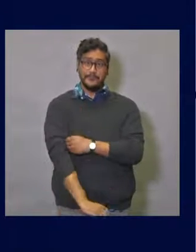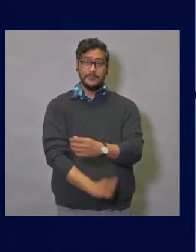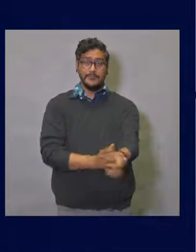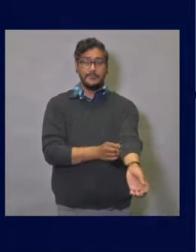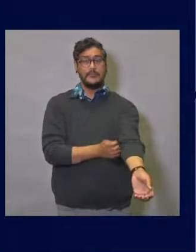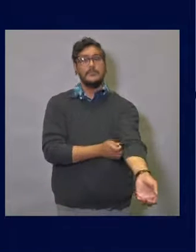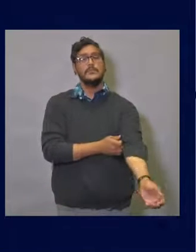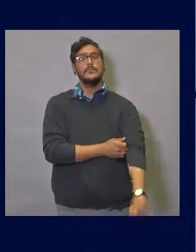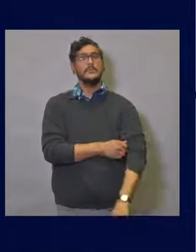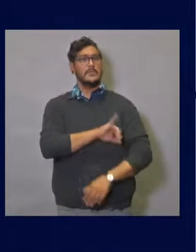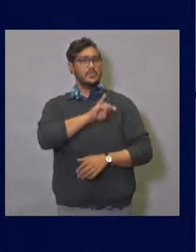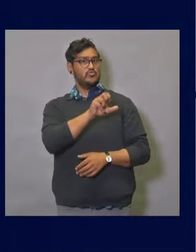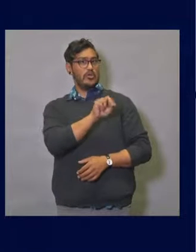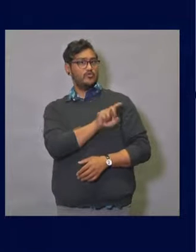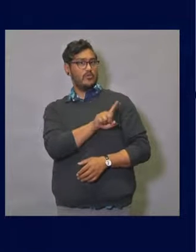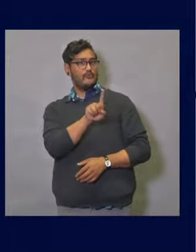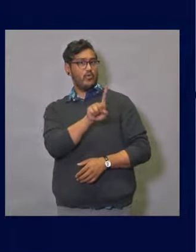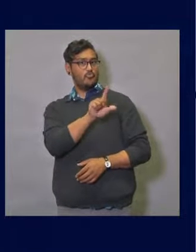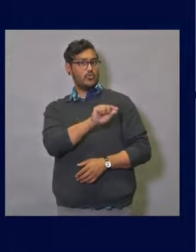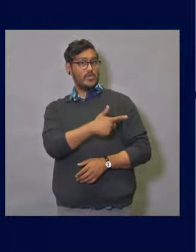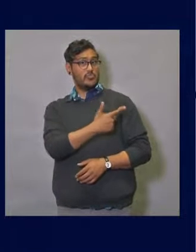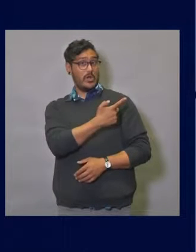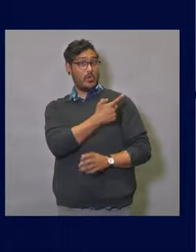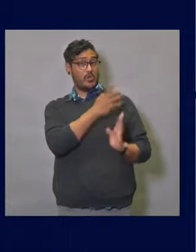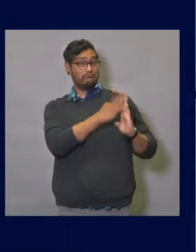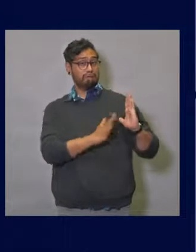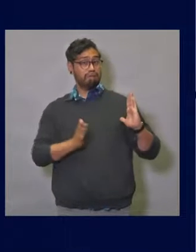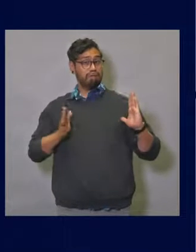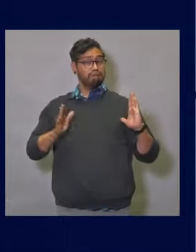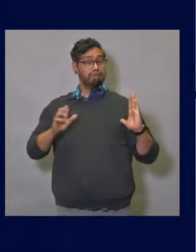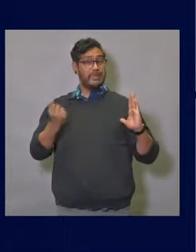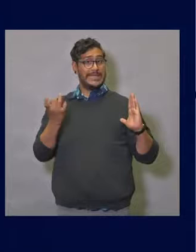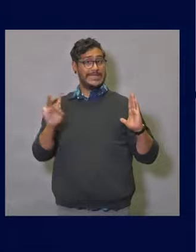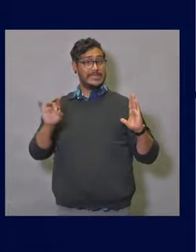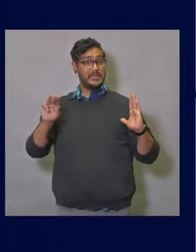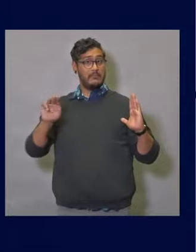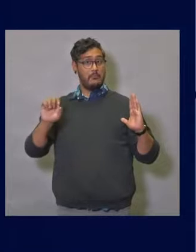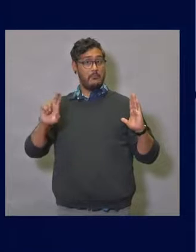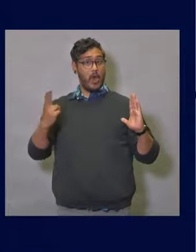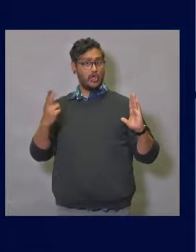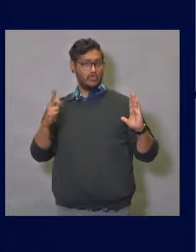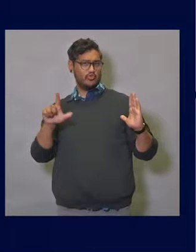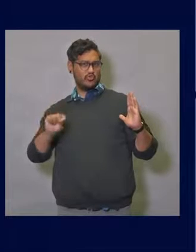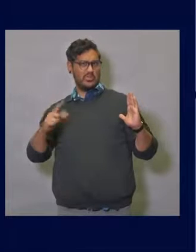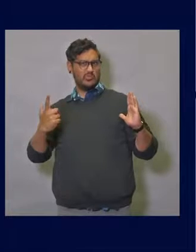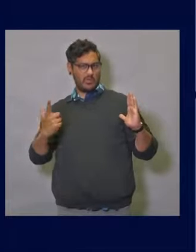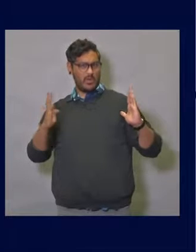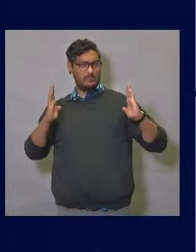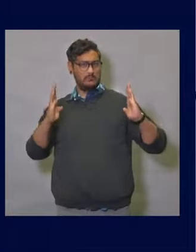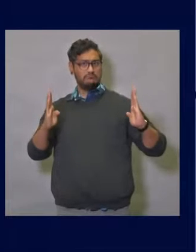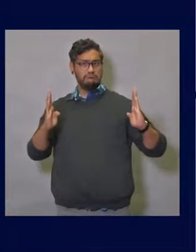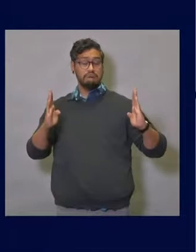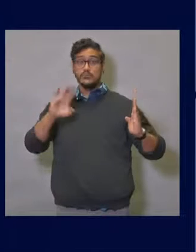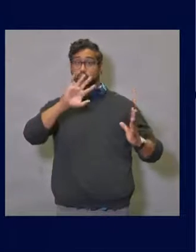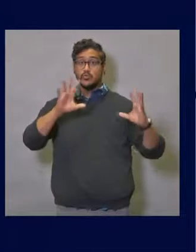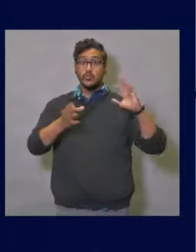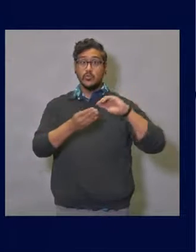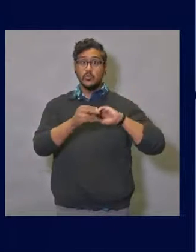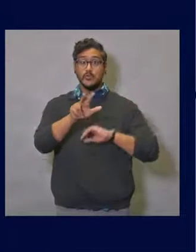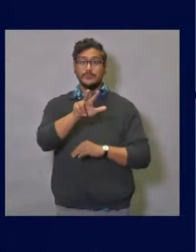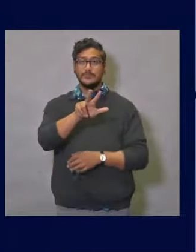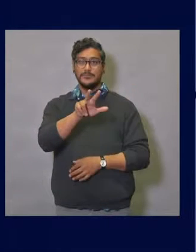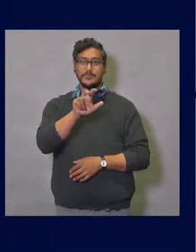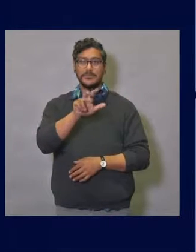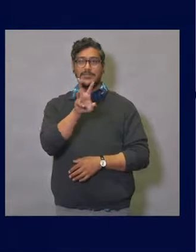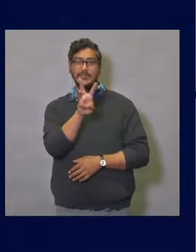Desde el 1 de enero del 2021 hasta el 18 de marzo del 2021, se han confirmado un total de